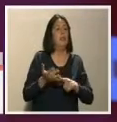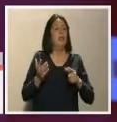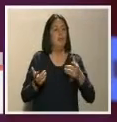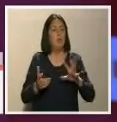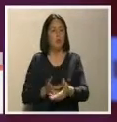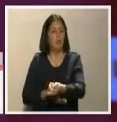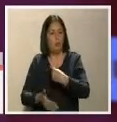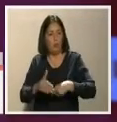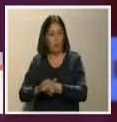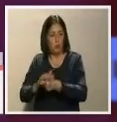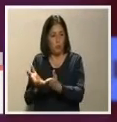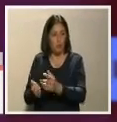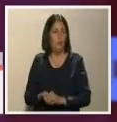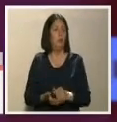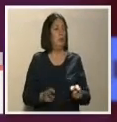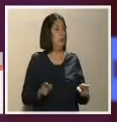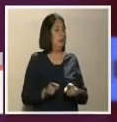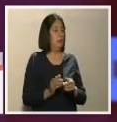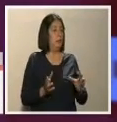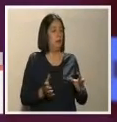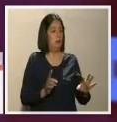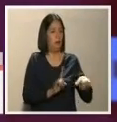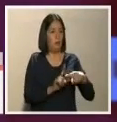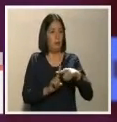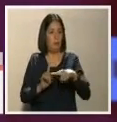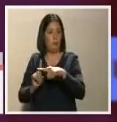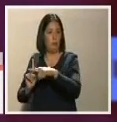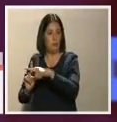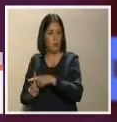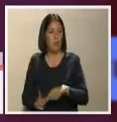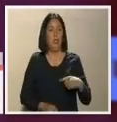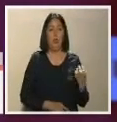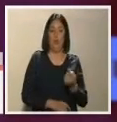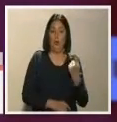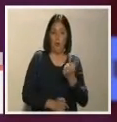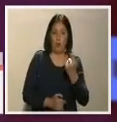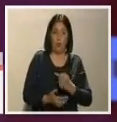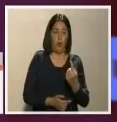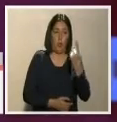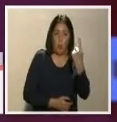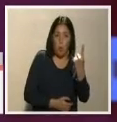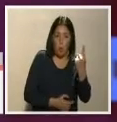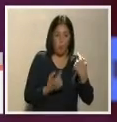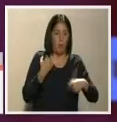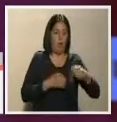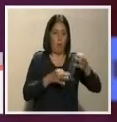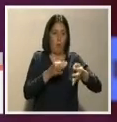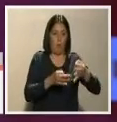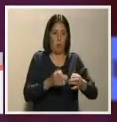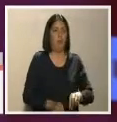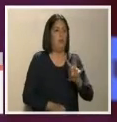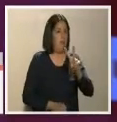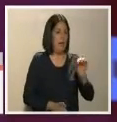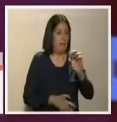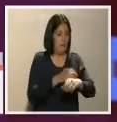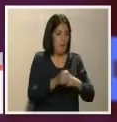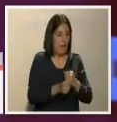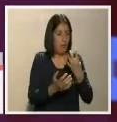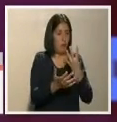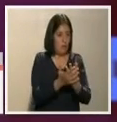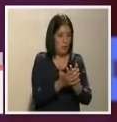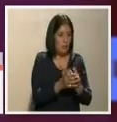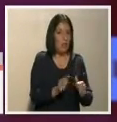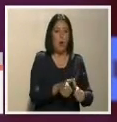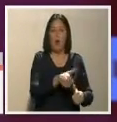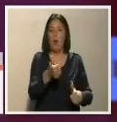por corrupción. Acumulativas. No solo haces una sentencia de 20 años y las